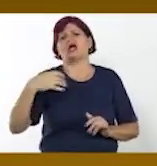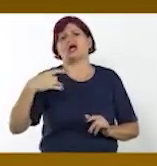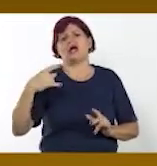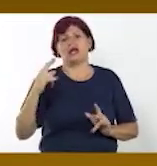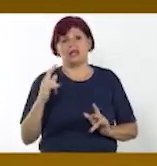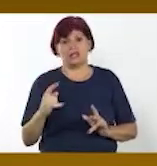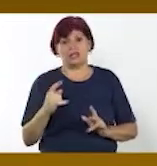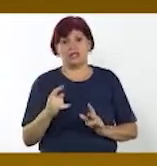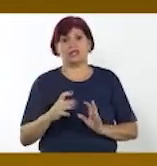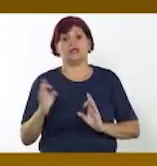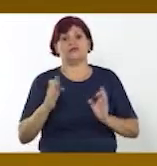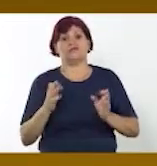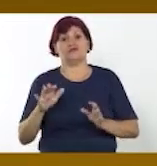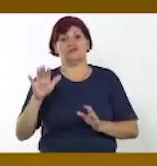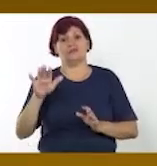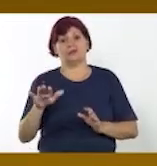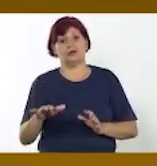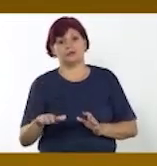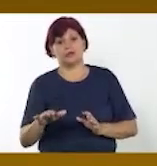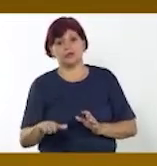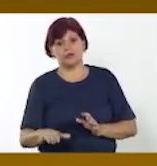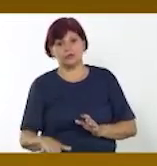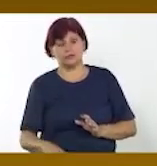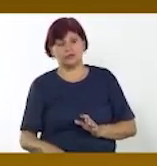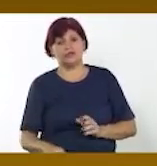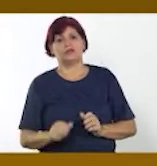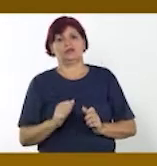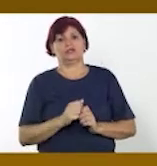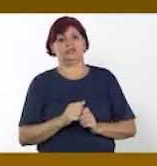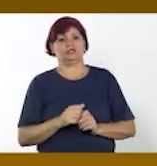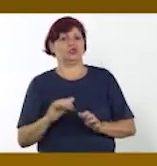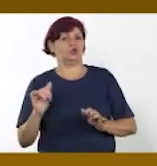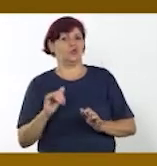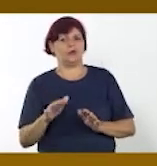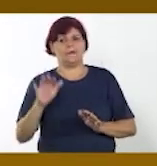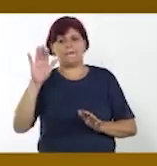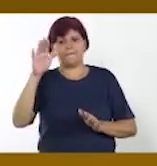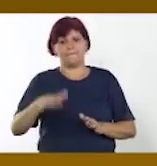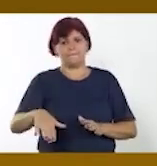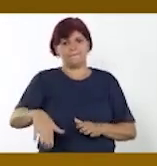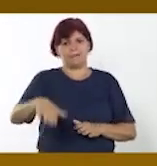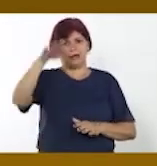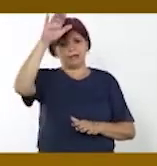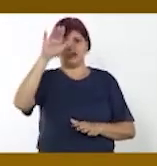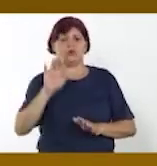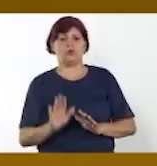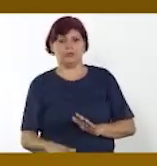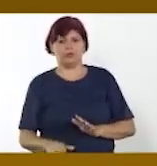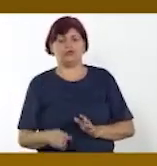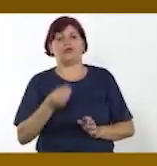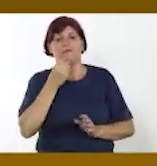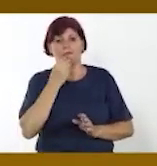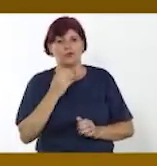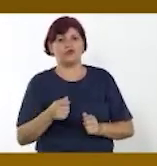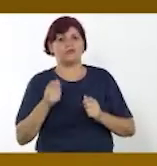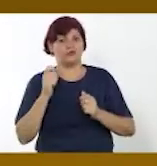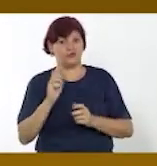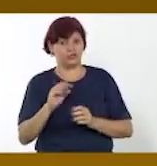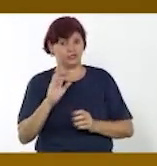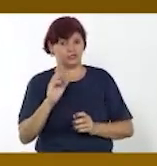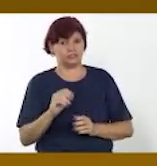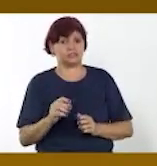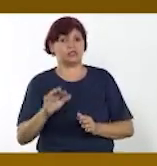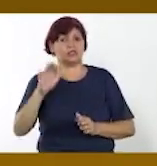x, la función va decreciendo tanto para las x menores que 0 como para las x mayores que 0. Por lo tanto,